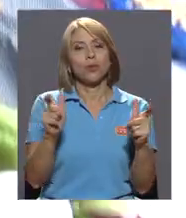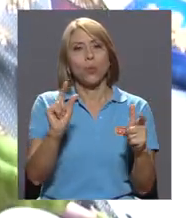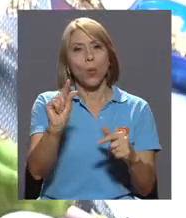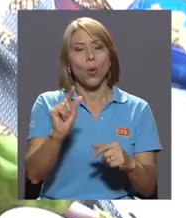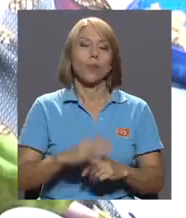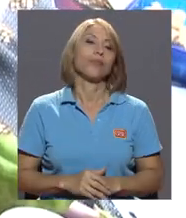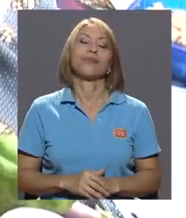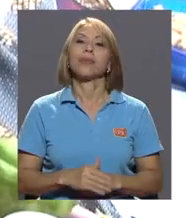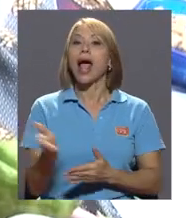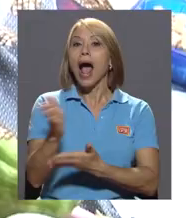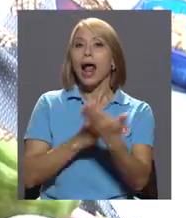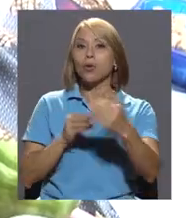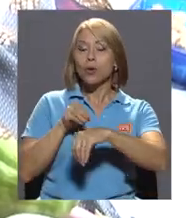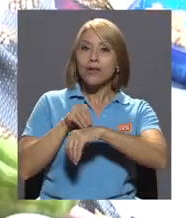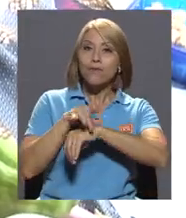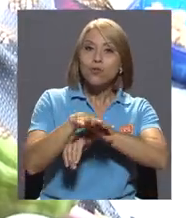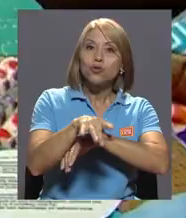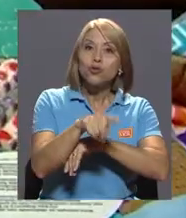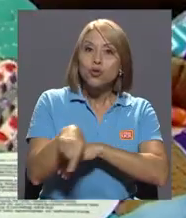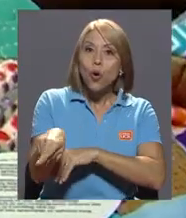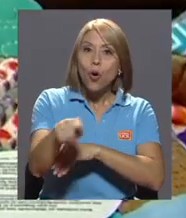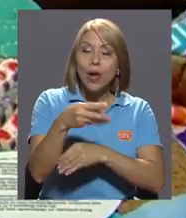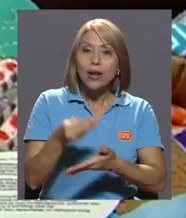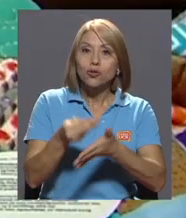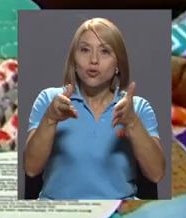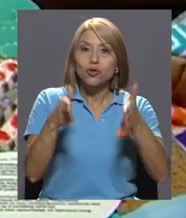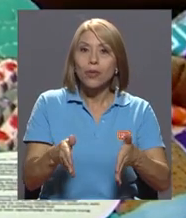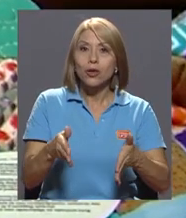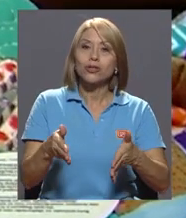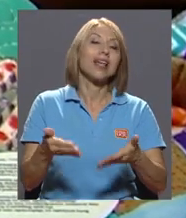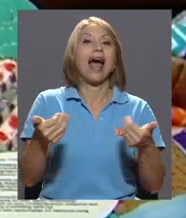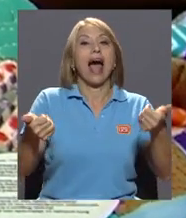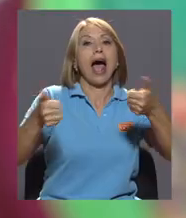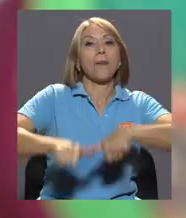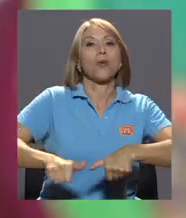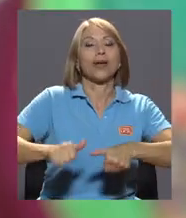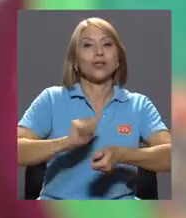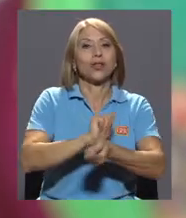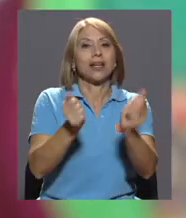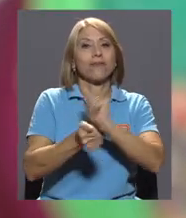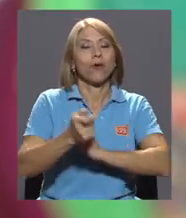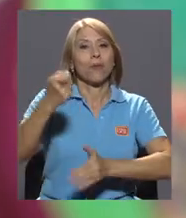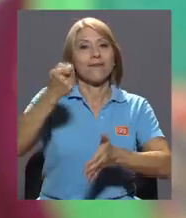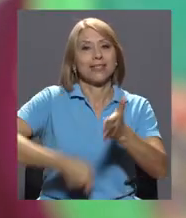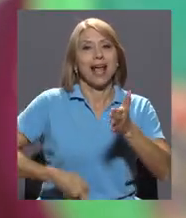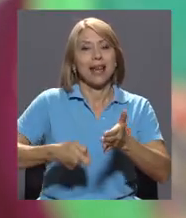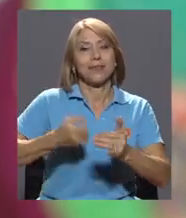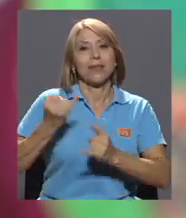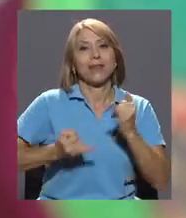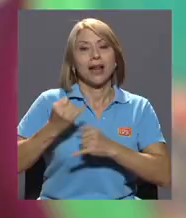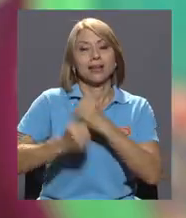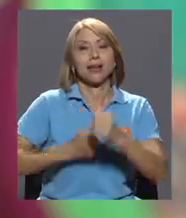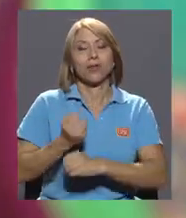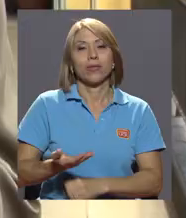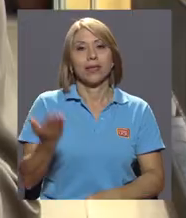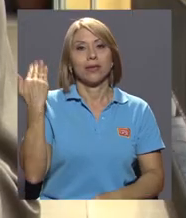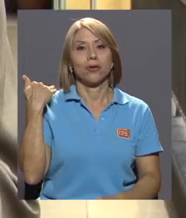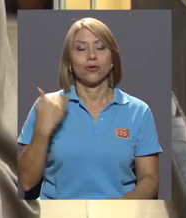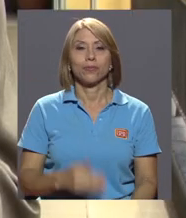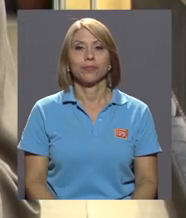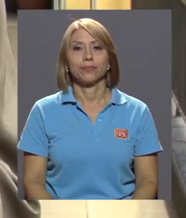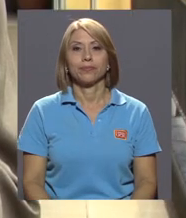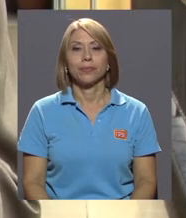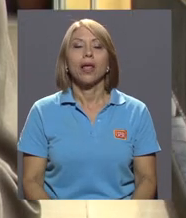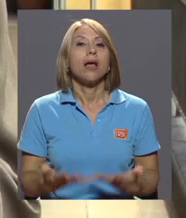Un aspecto que influyó severamente en la percepción de los consumidores fue la aprobación de la reforma fiscal a finales del año anterior. El hecho de